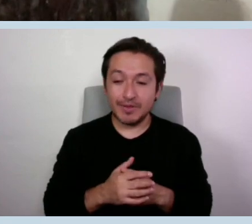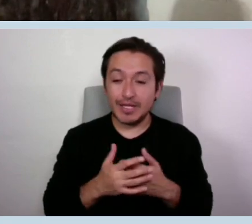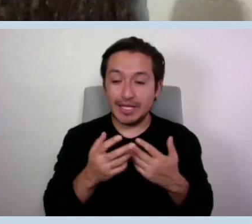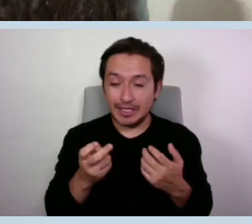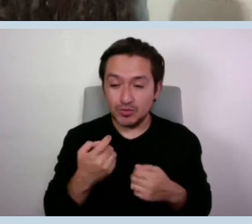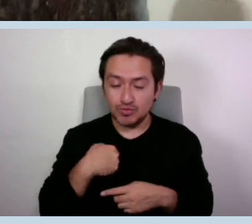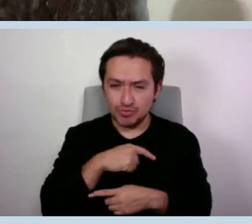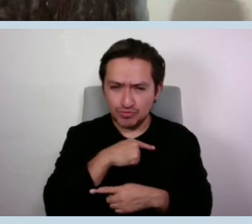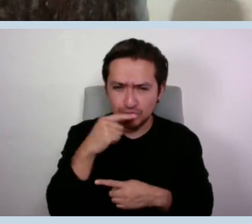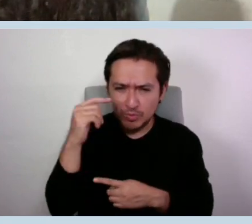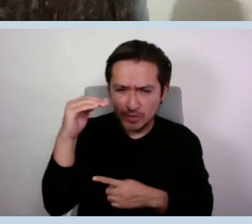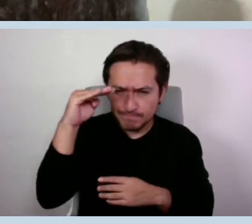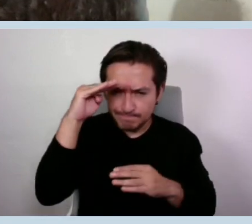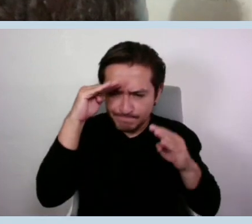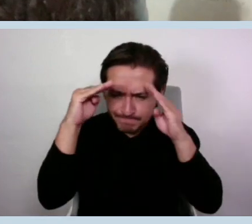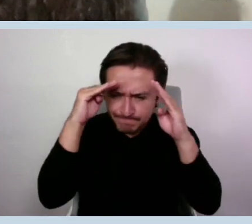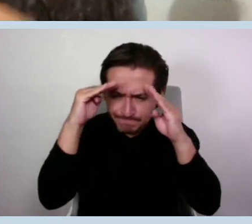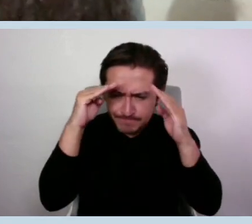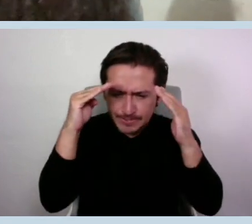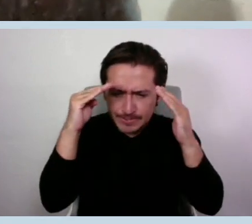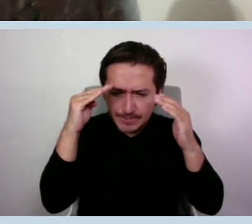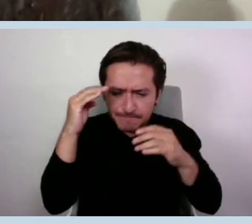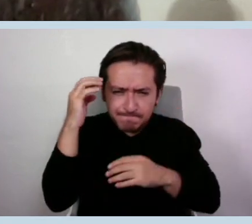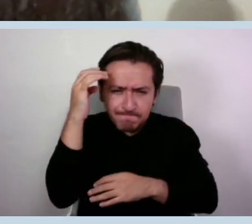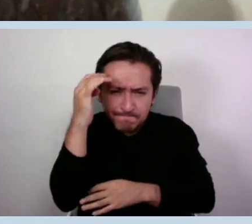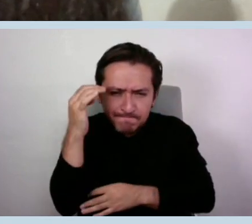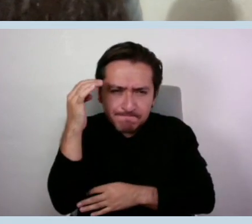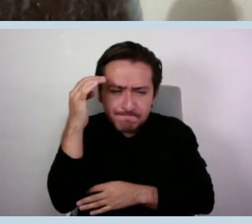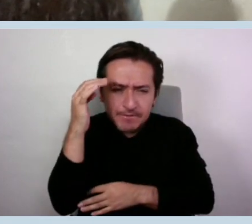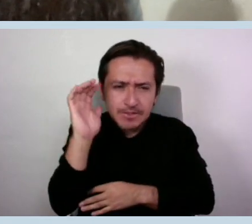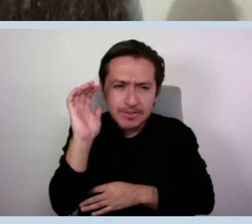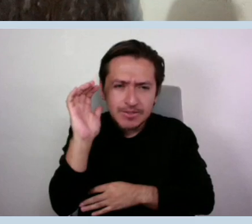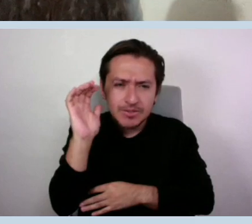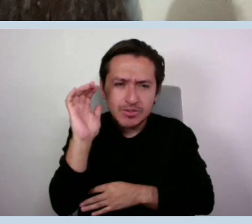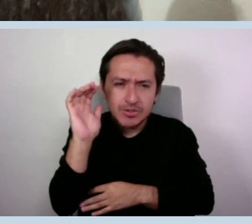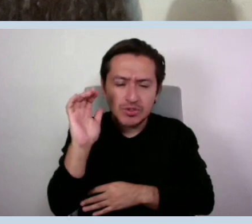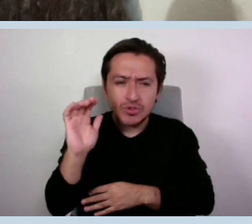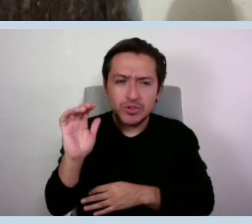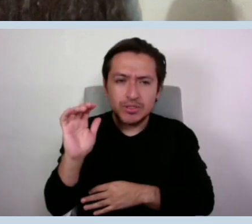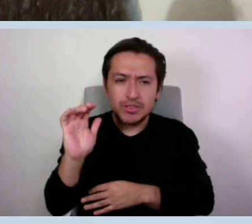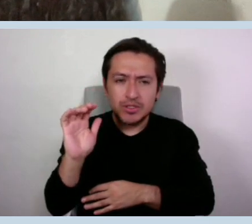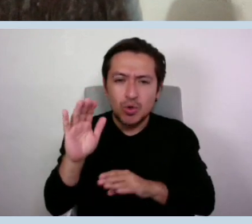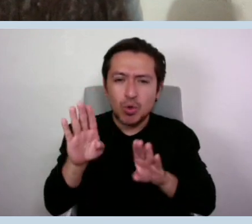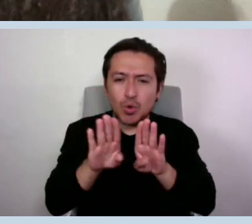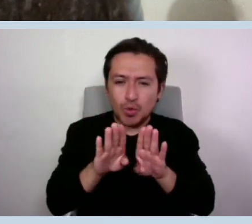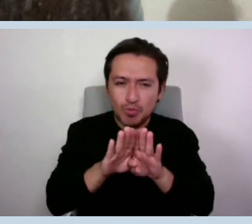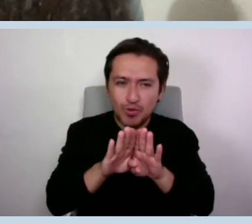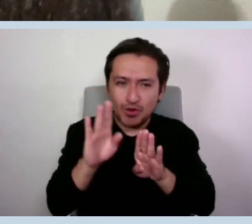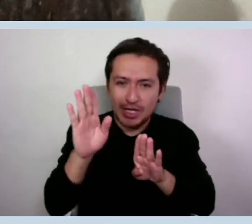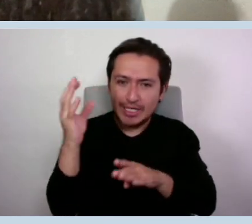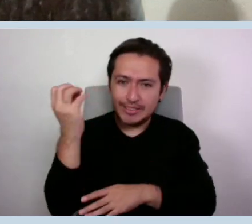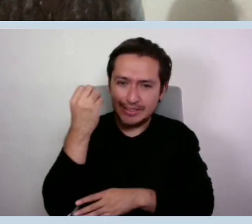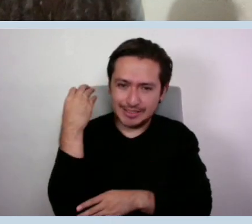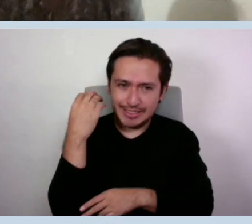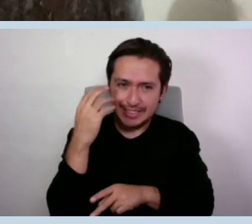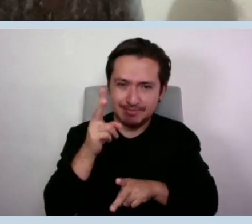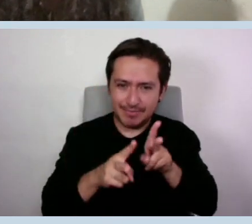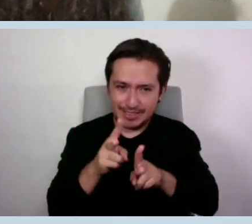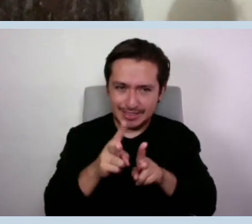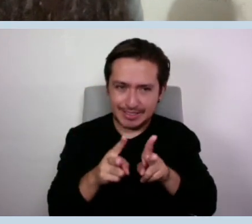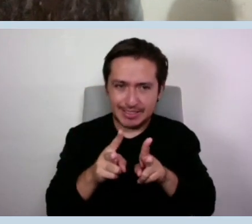generar este manual para a ver cómo estamos gestionando las charlas no entonces empezamos a hacer